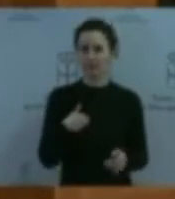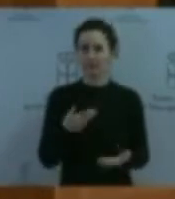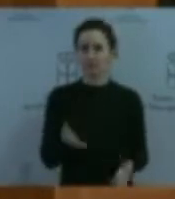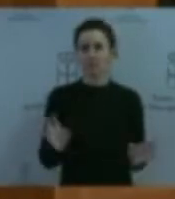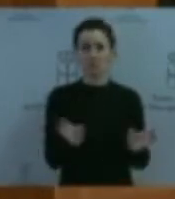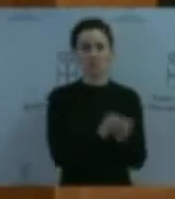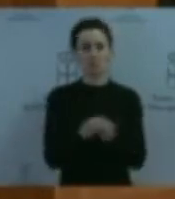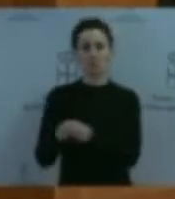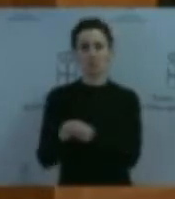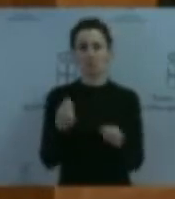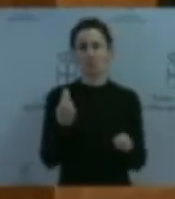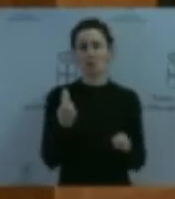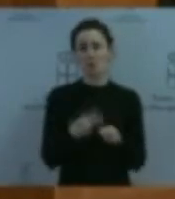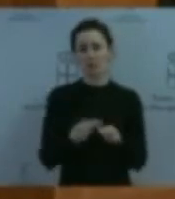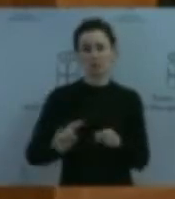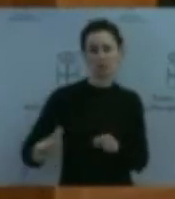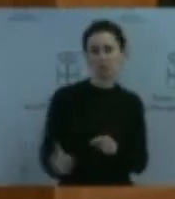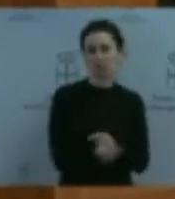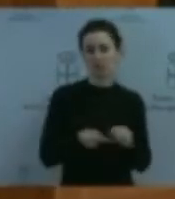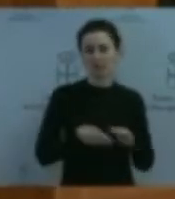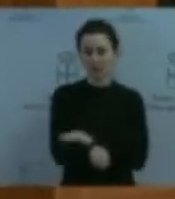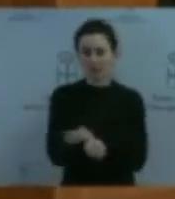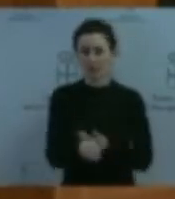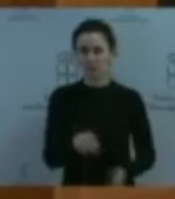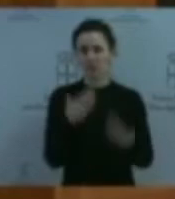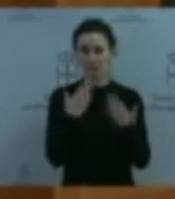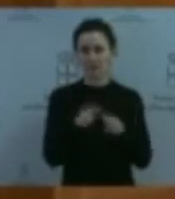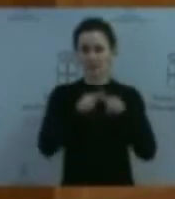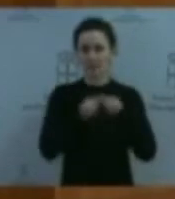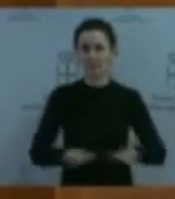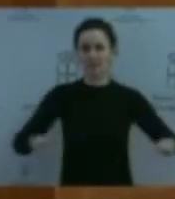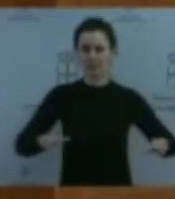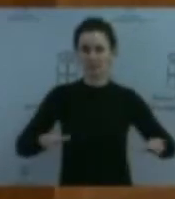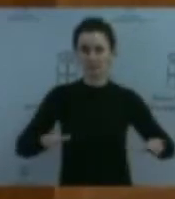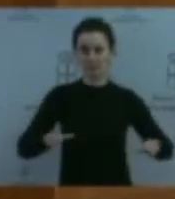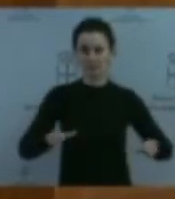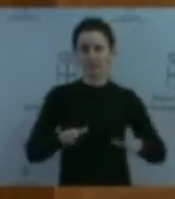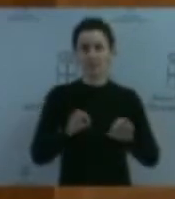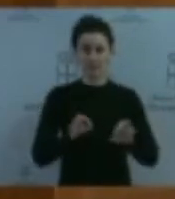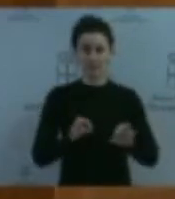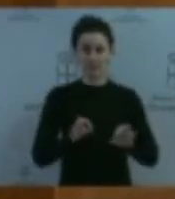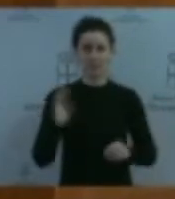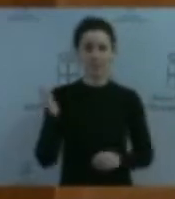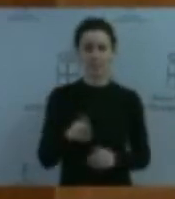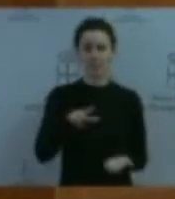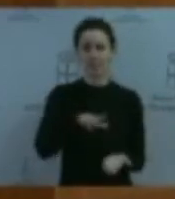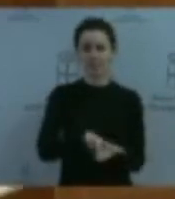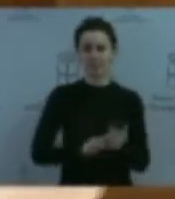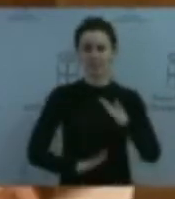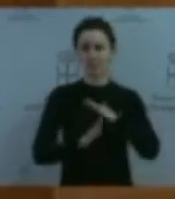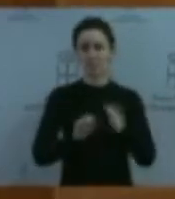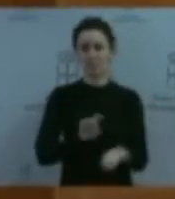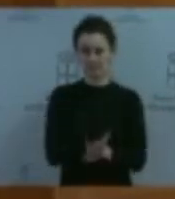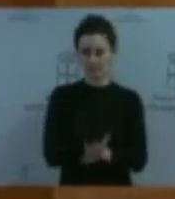la plataforma de afectados por la hipoteca Stop Desahucios, PAD-UBIEU, la respuesta de las administraciones públicas